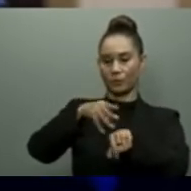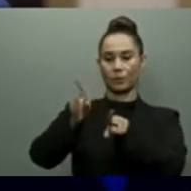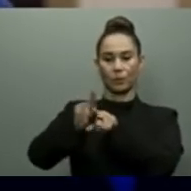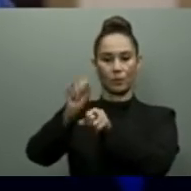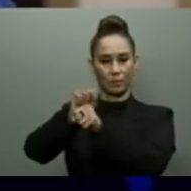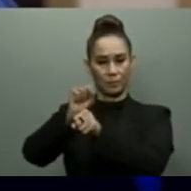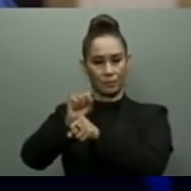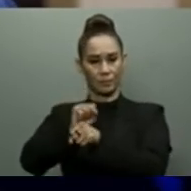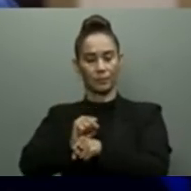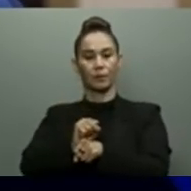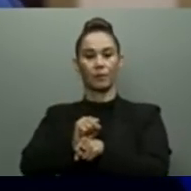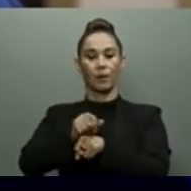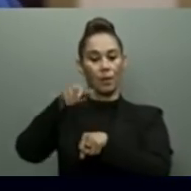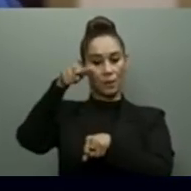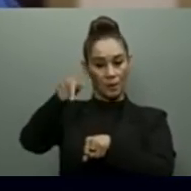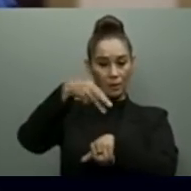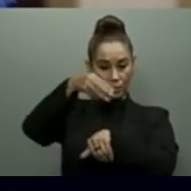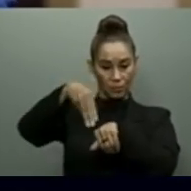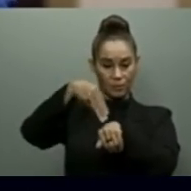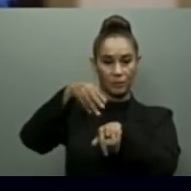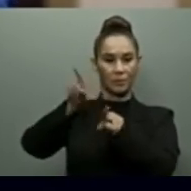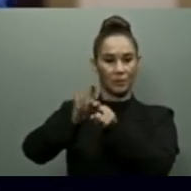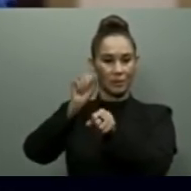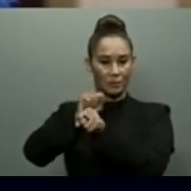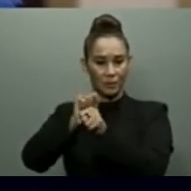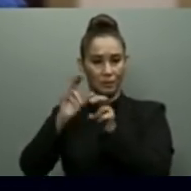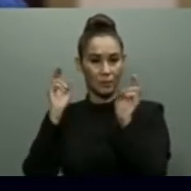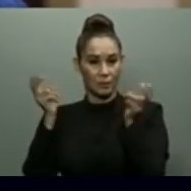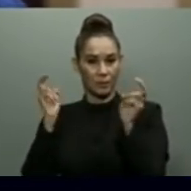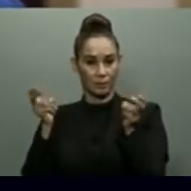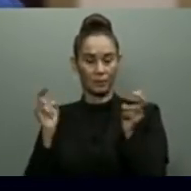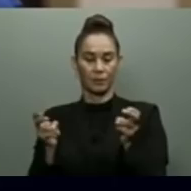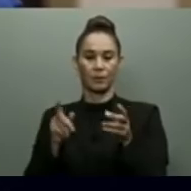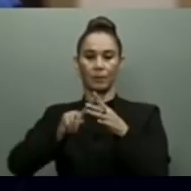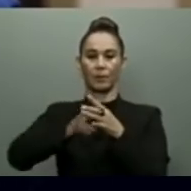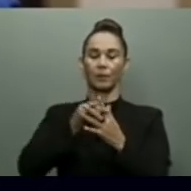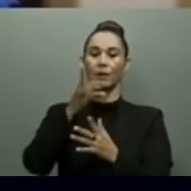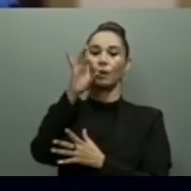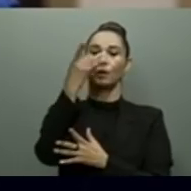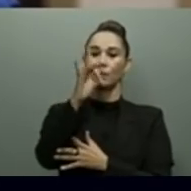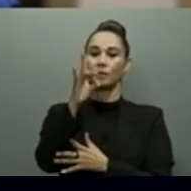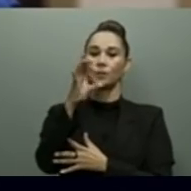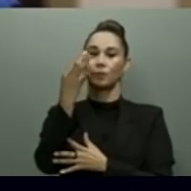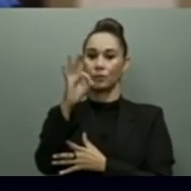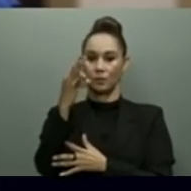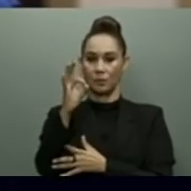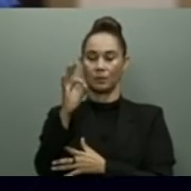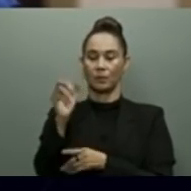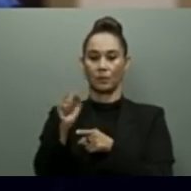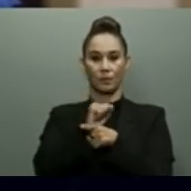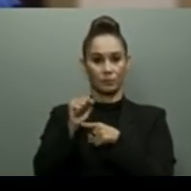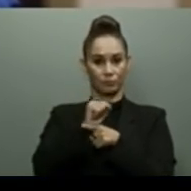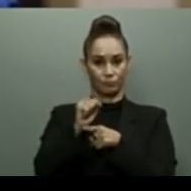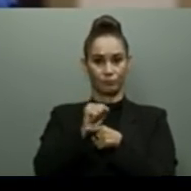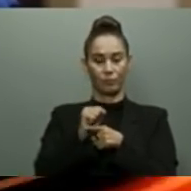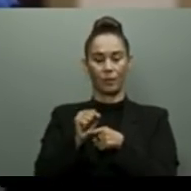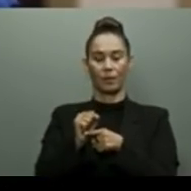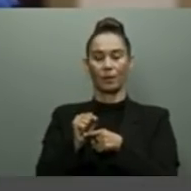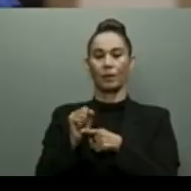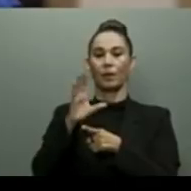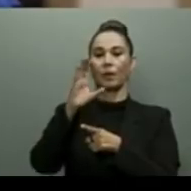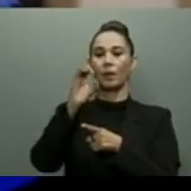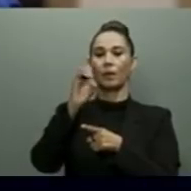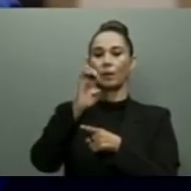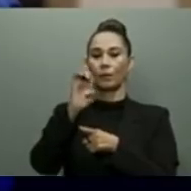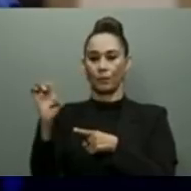los territorios trabajen este tema a partir del 18-19, que son el ejercicio de mesa en el Centro de Operación